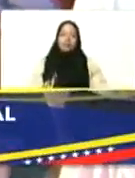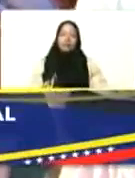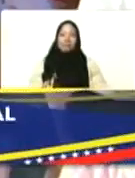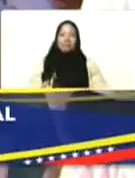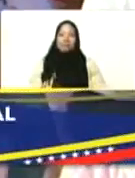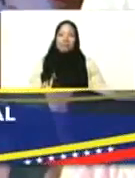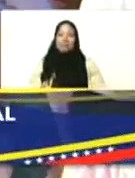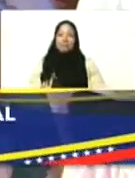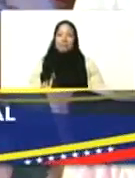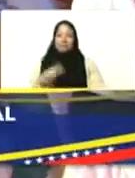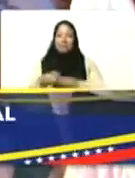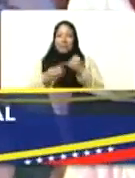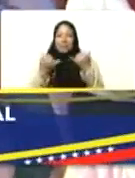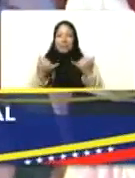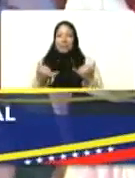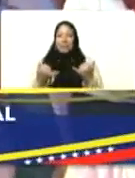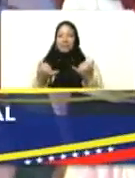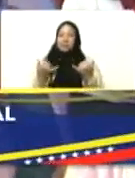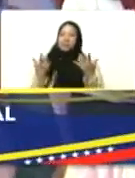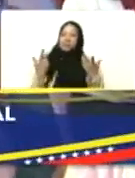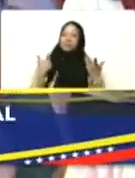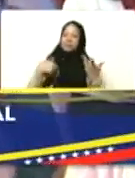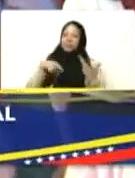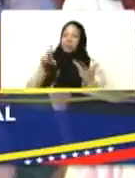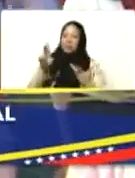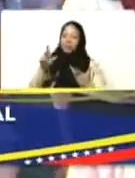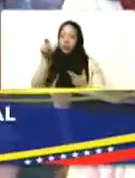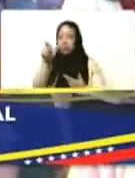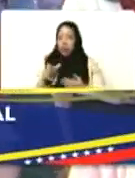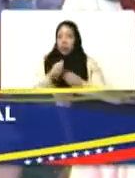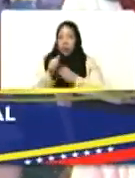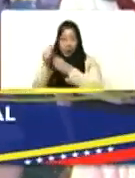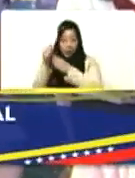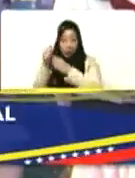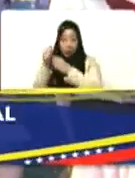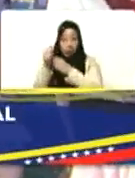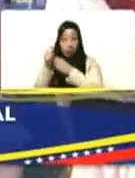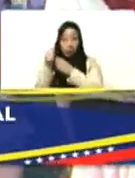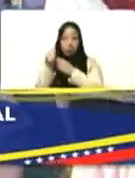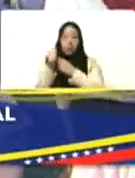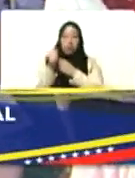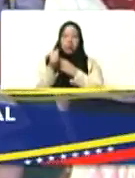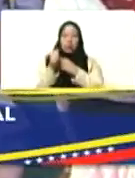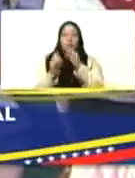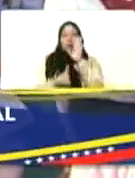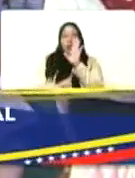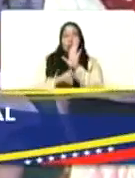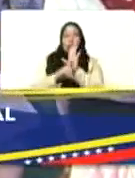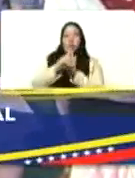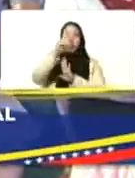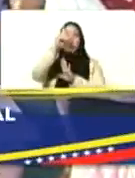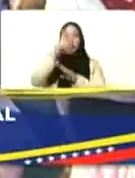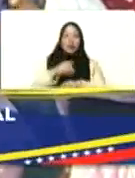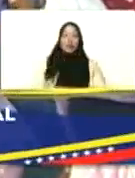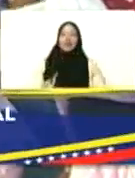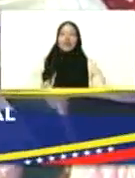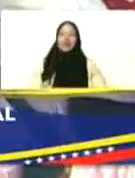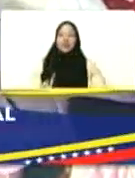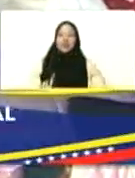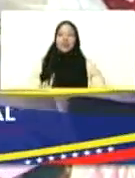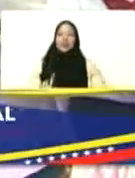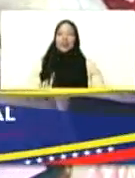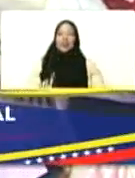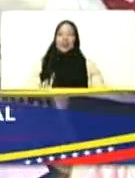Jacqueline Pérez lo encabeza, ha desarrollado en